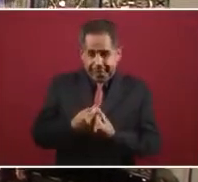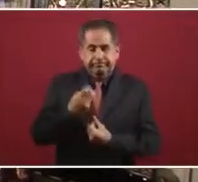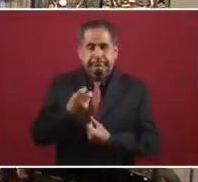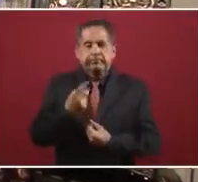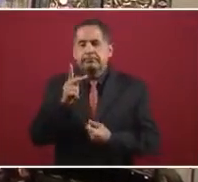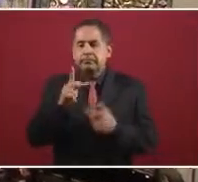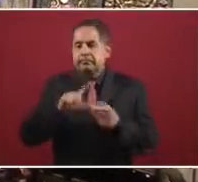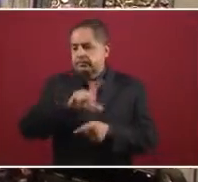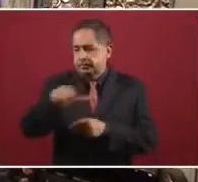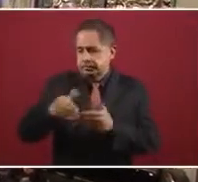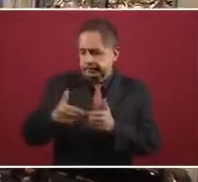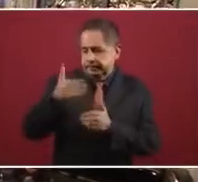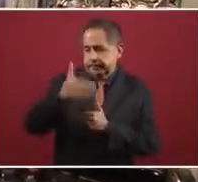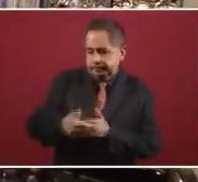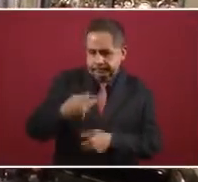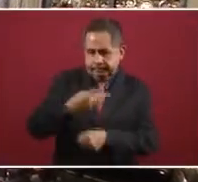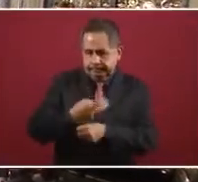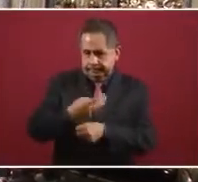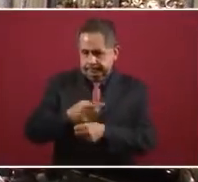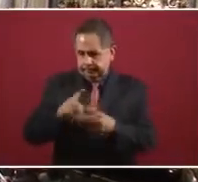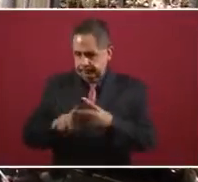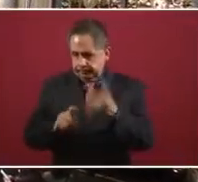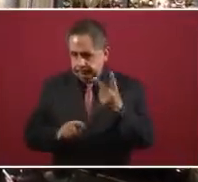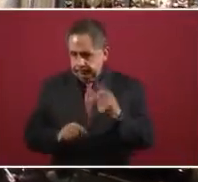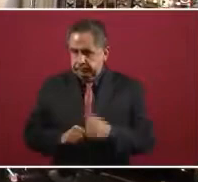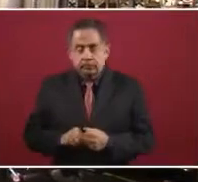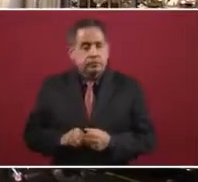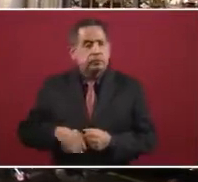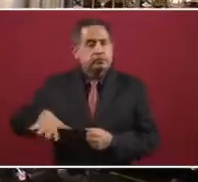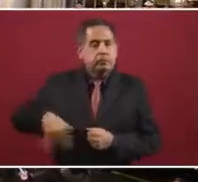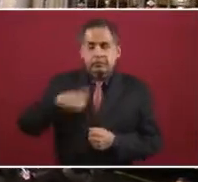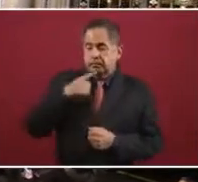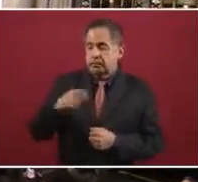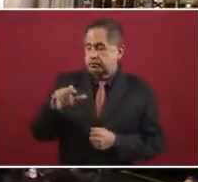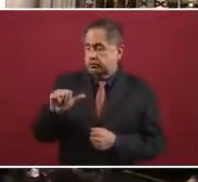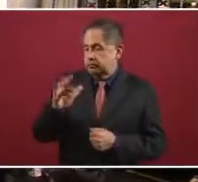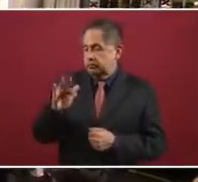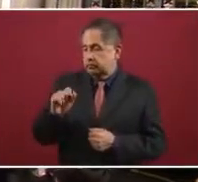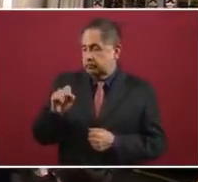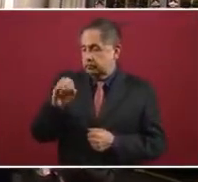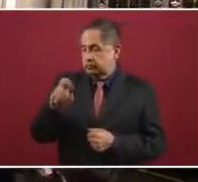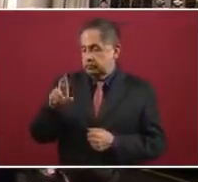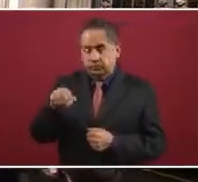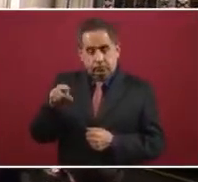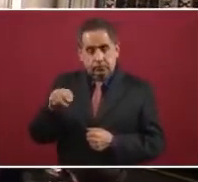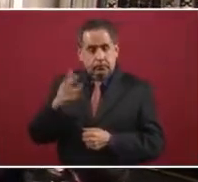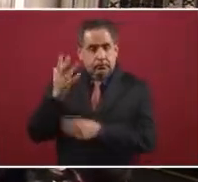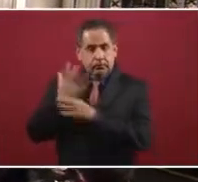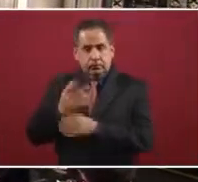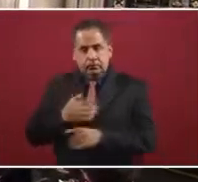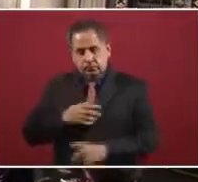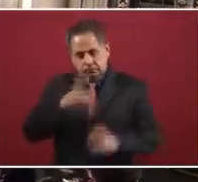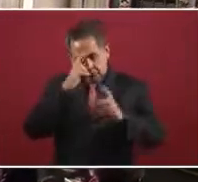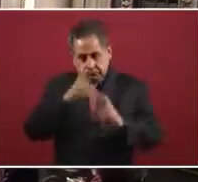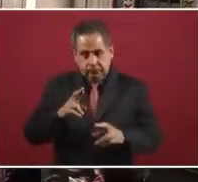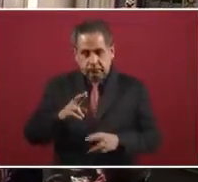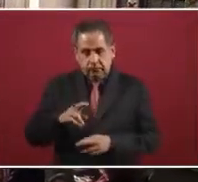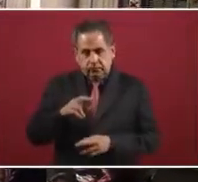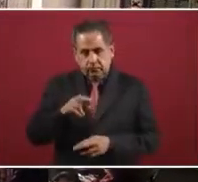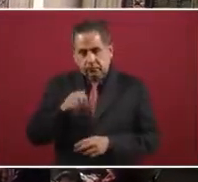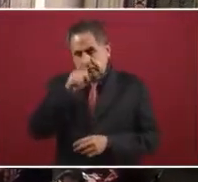segundo paso. Acerca de las palabras de Alfonso, que respeto mucho y que ha